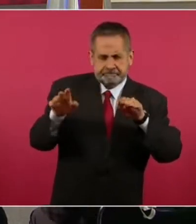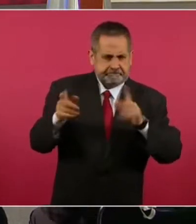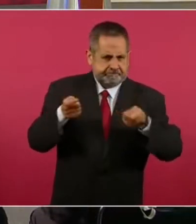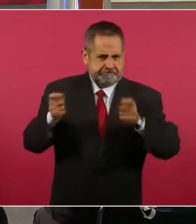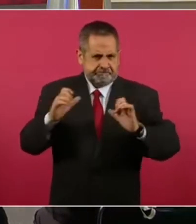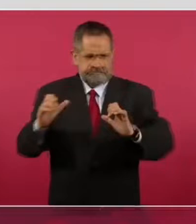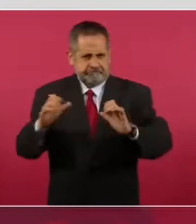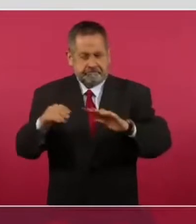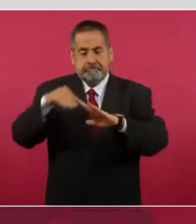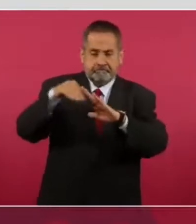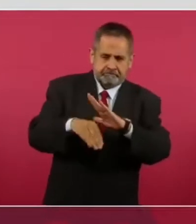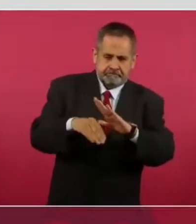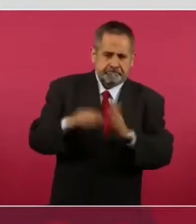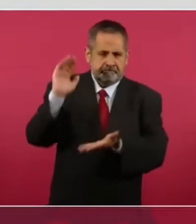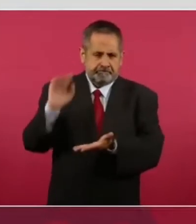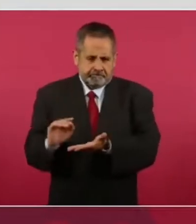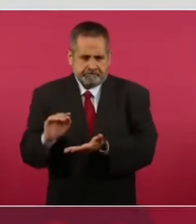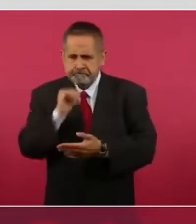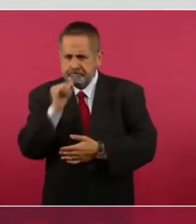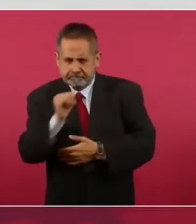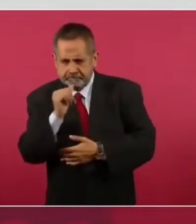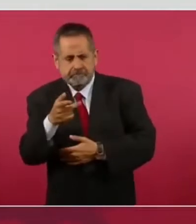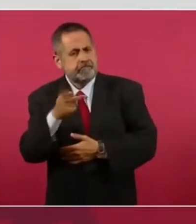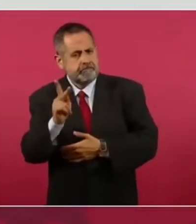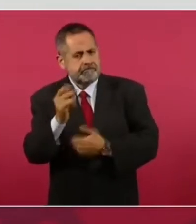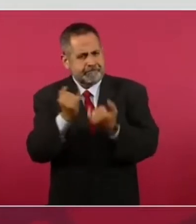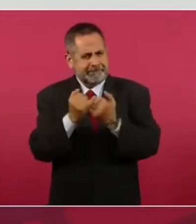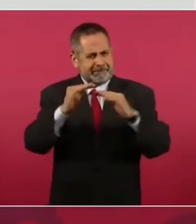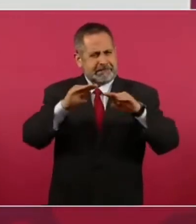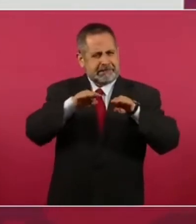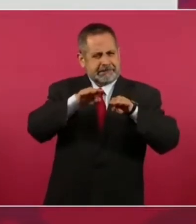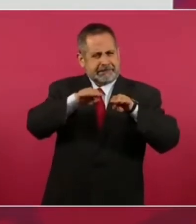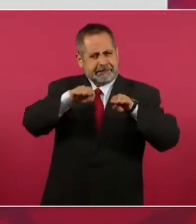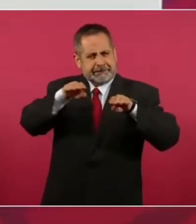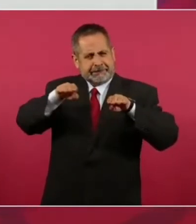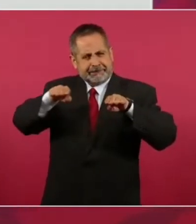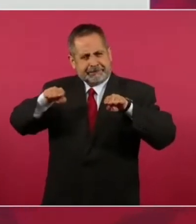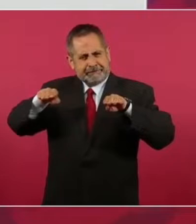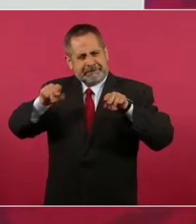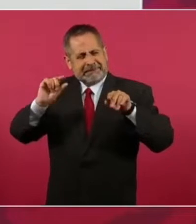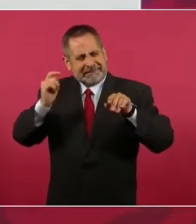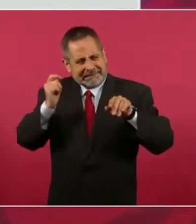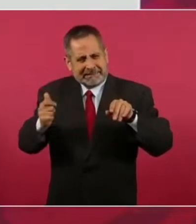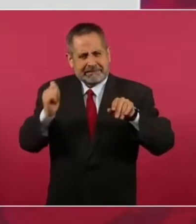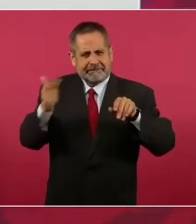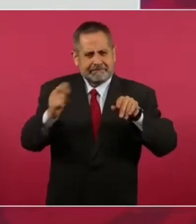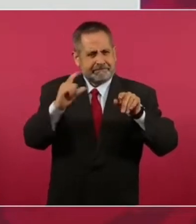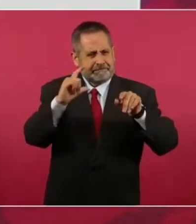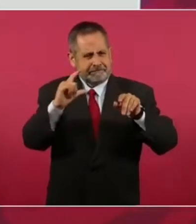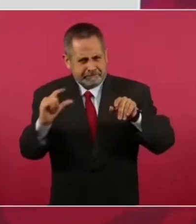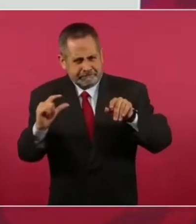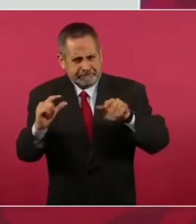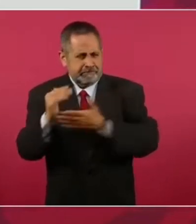No ha habido la disminución que quisiéramos, pero hay una contención y hemos logrado, aunque sea